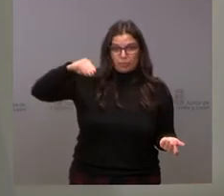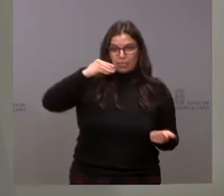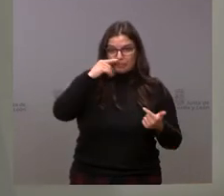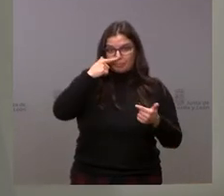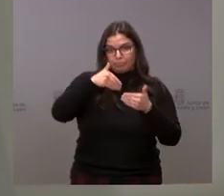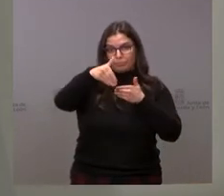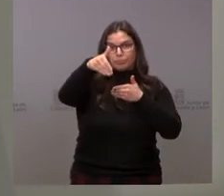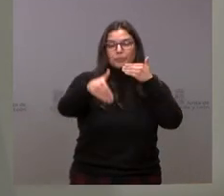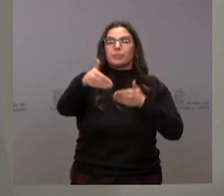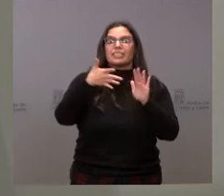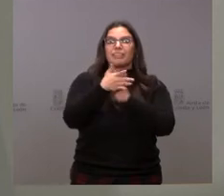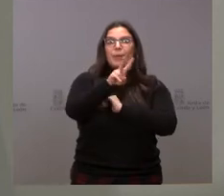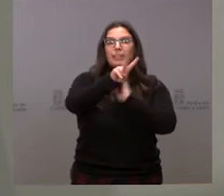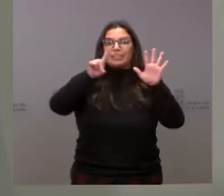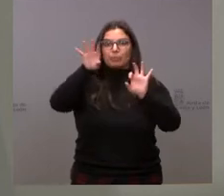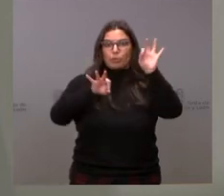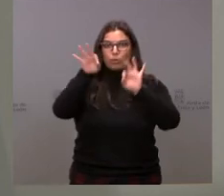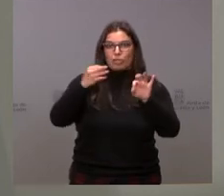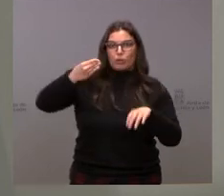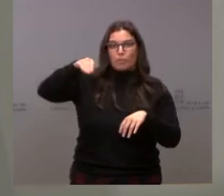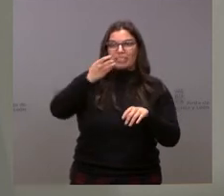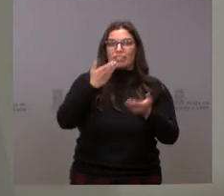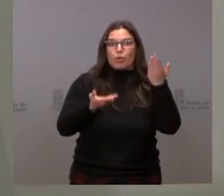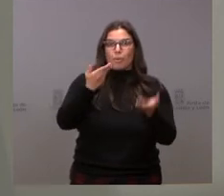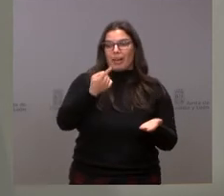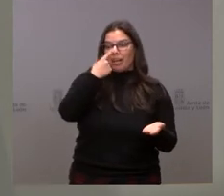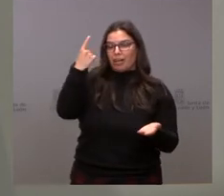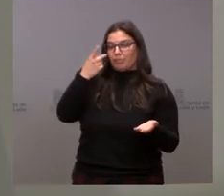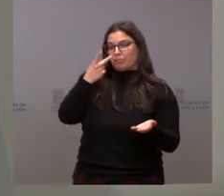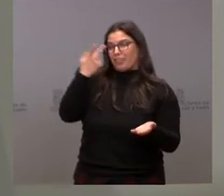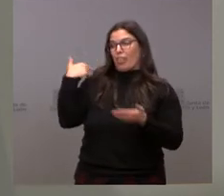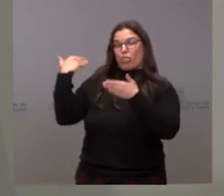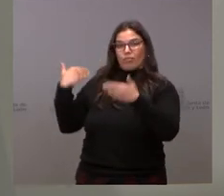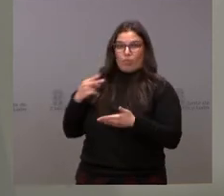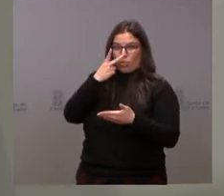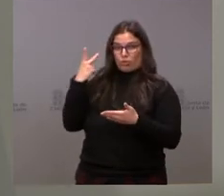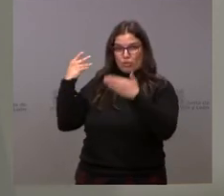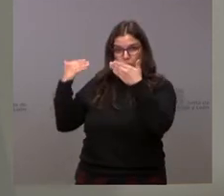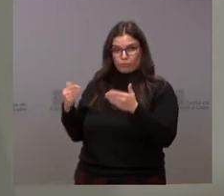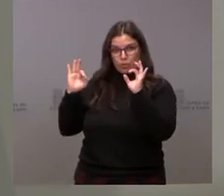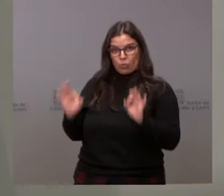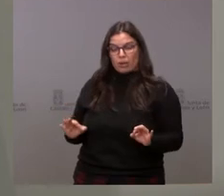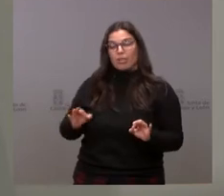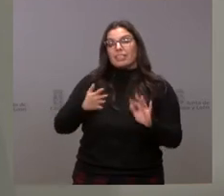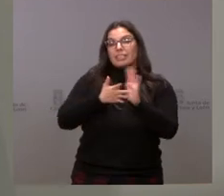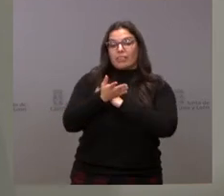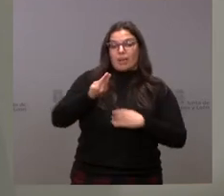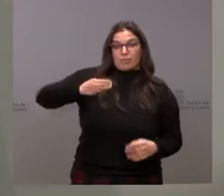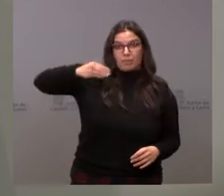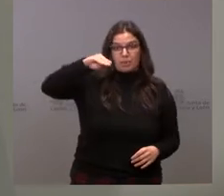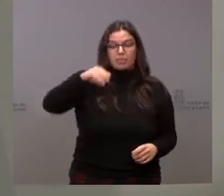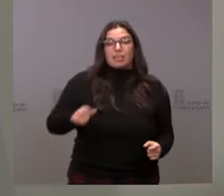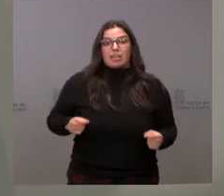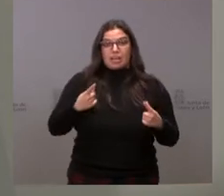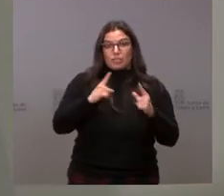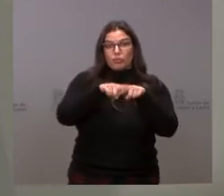26 por ciento respecto de igual período anterior de tal forma que incremento en el coste que están teniendo el conjunto de las